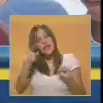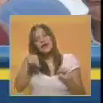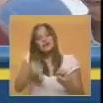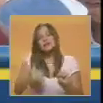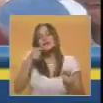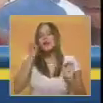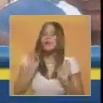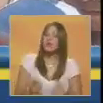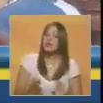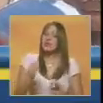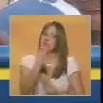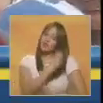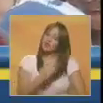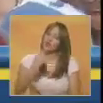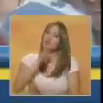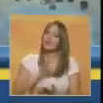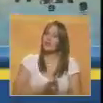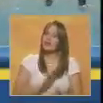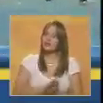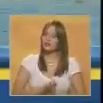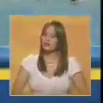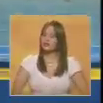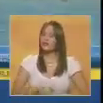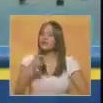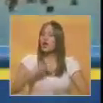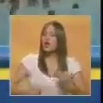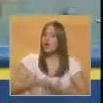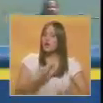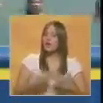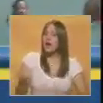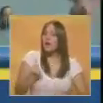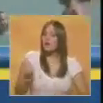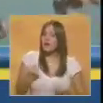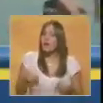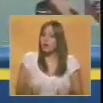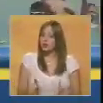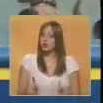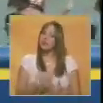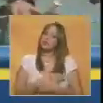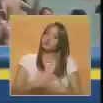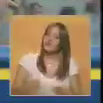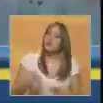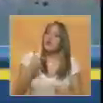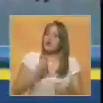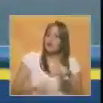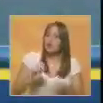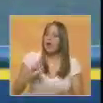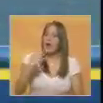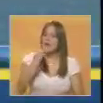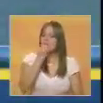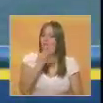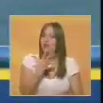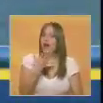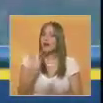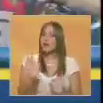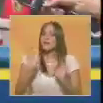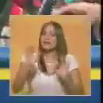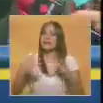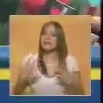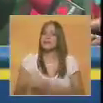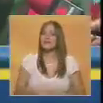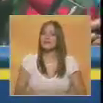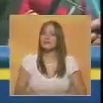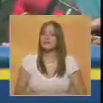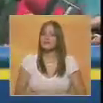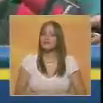darle seguridad, protección, tranquilidad. Comerciantes de la zona aprovecharon la oportunidad de ofrecer sus productos de una forma muy particular.